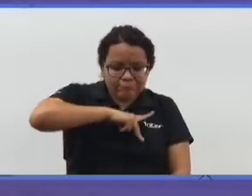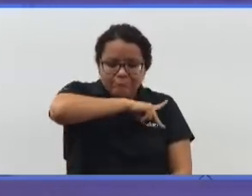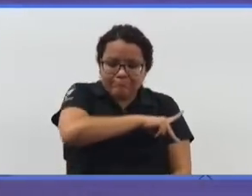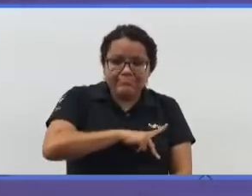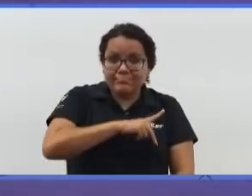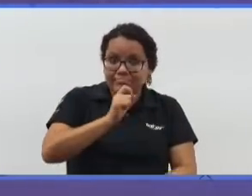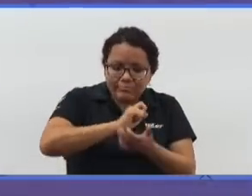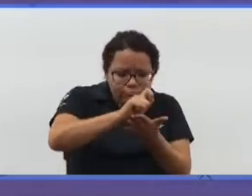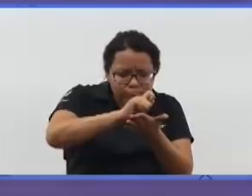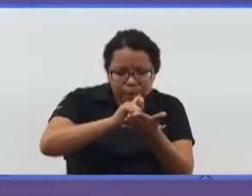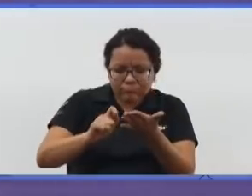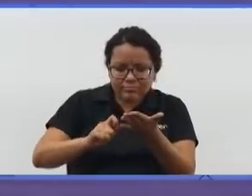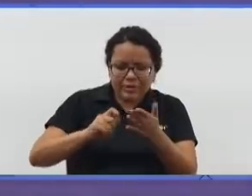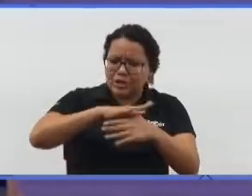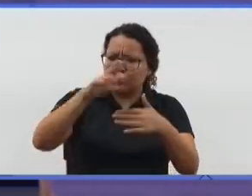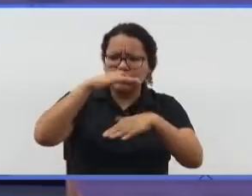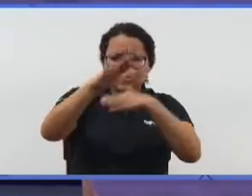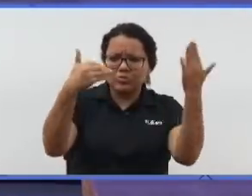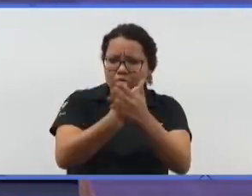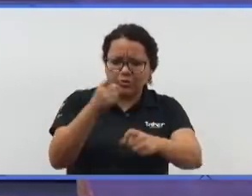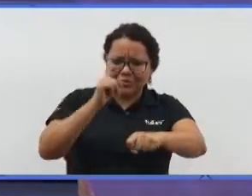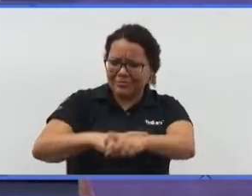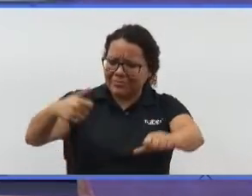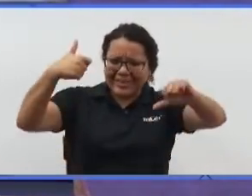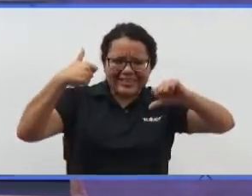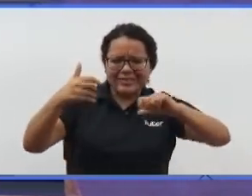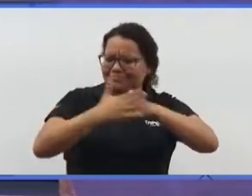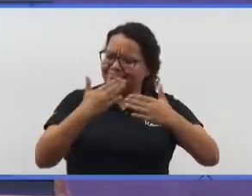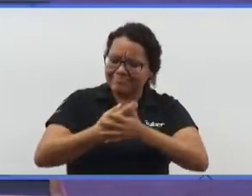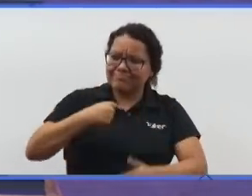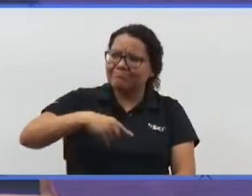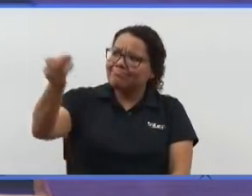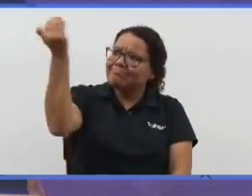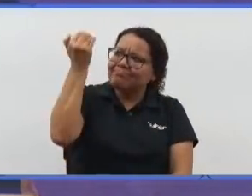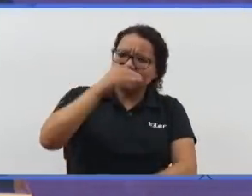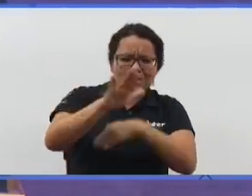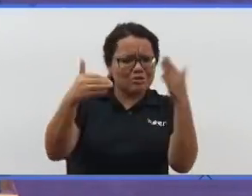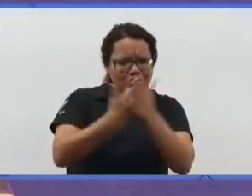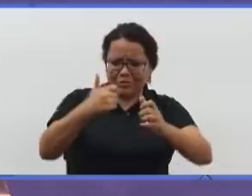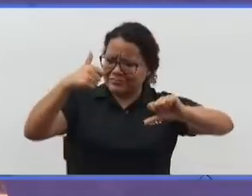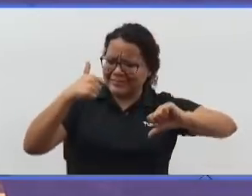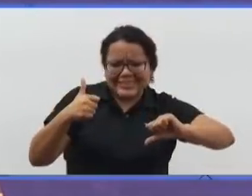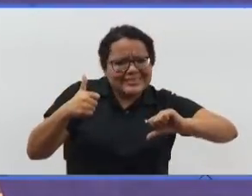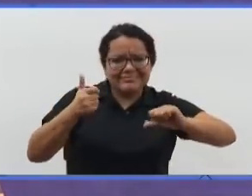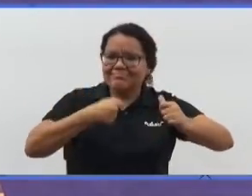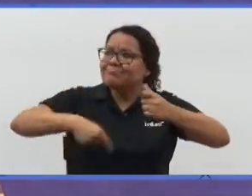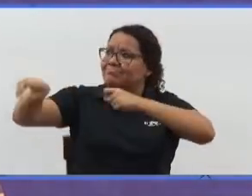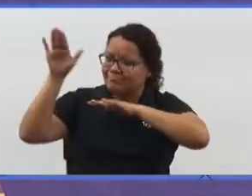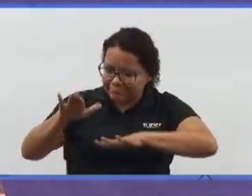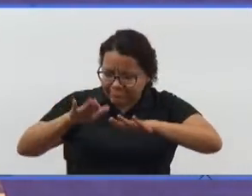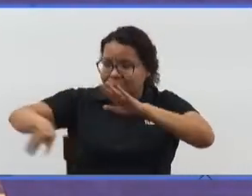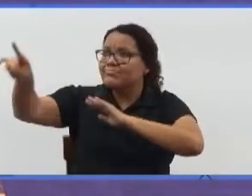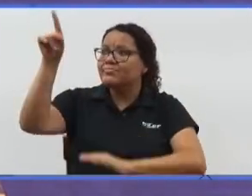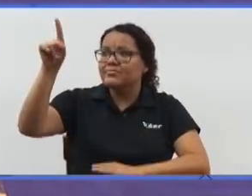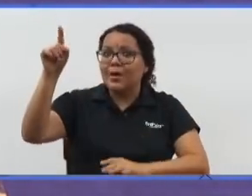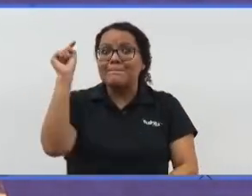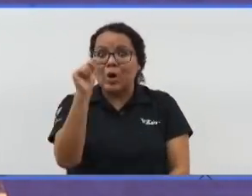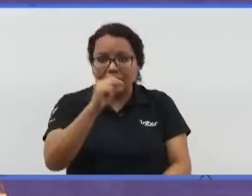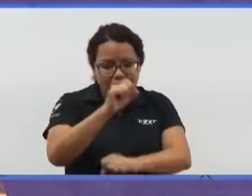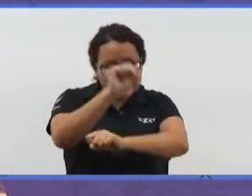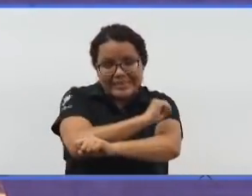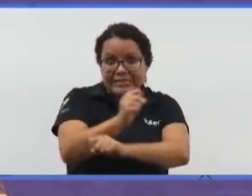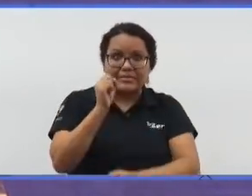diseñado para vivir con lo mucho como para ir con lo poco en todo vamos a dar gracias al señor por eso el libro de los salmos dice hombre todo lo que respira